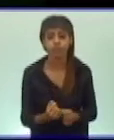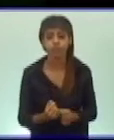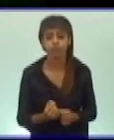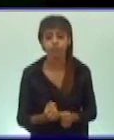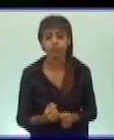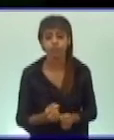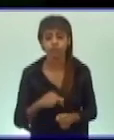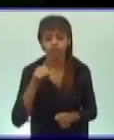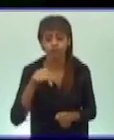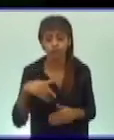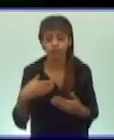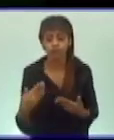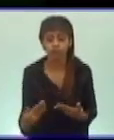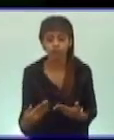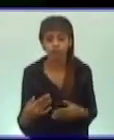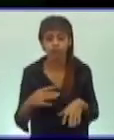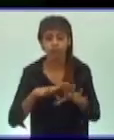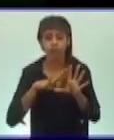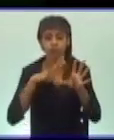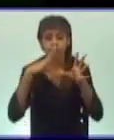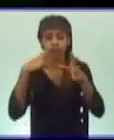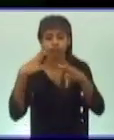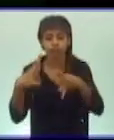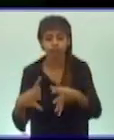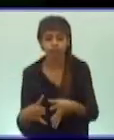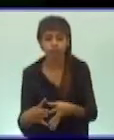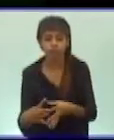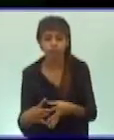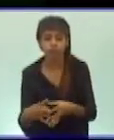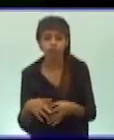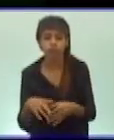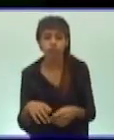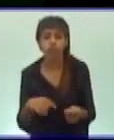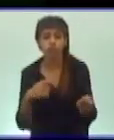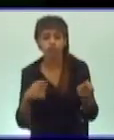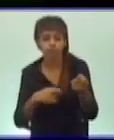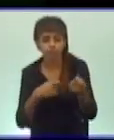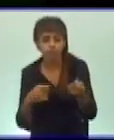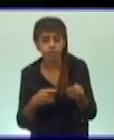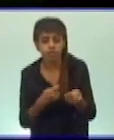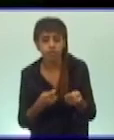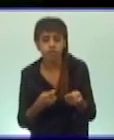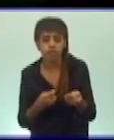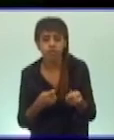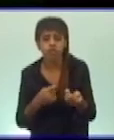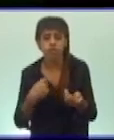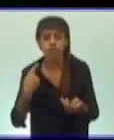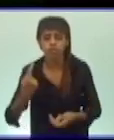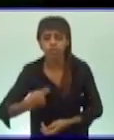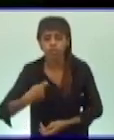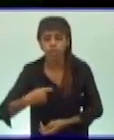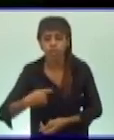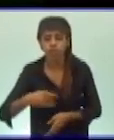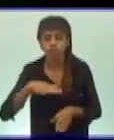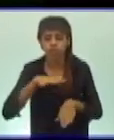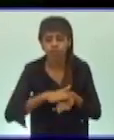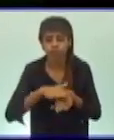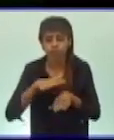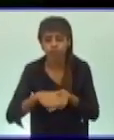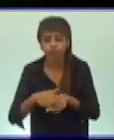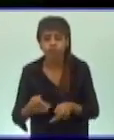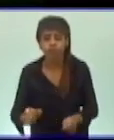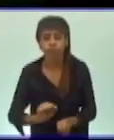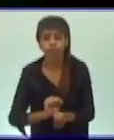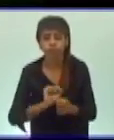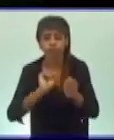de estremecido rencor, de justicia reclamada, de derecho pisoteado que se empieza a levantar por entre